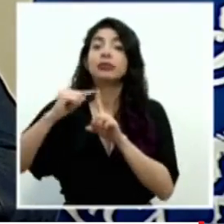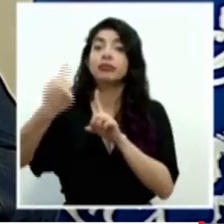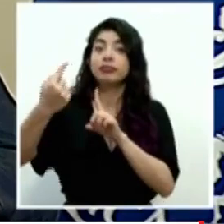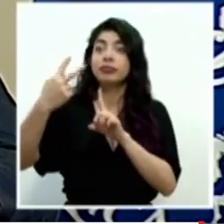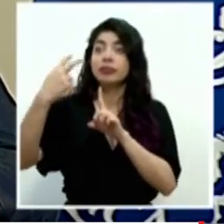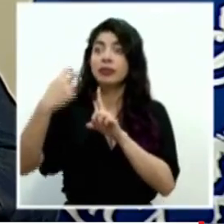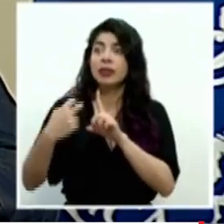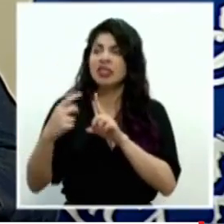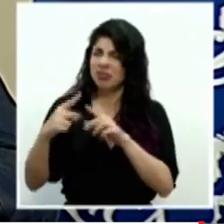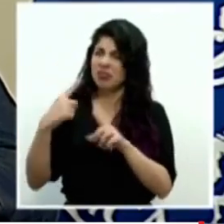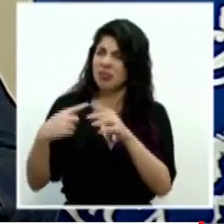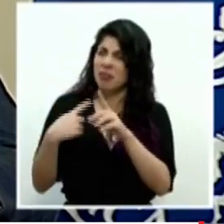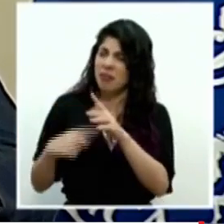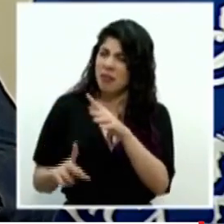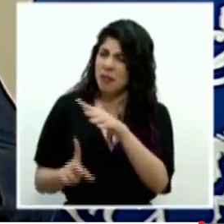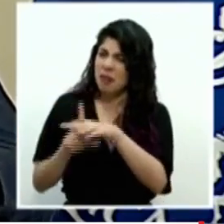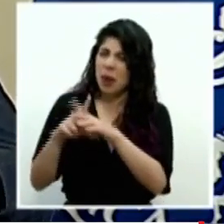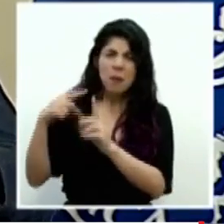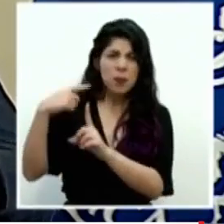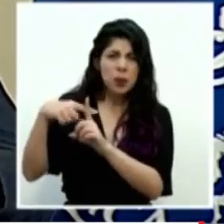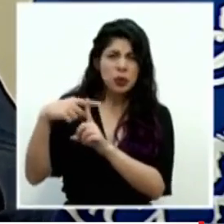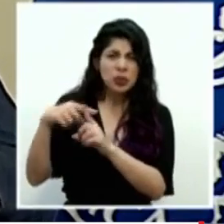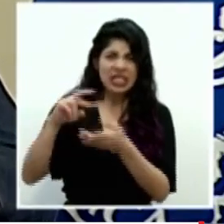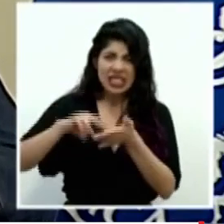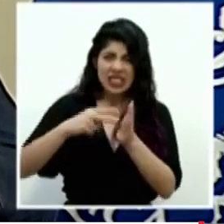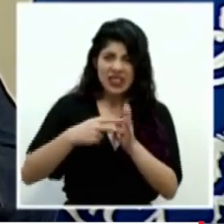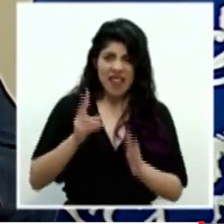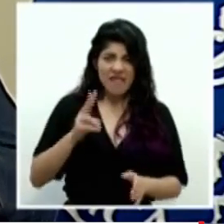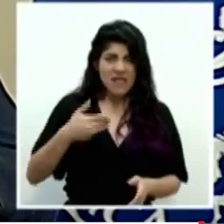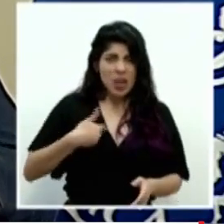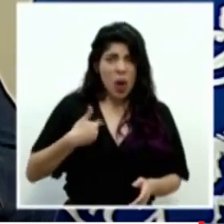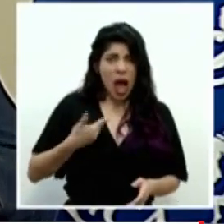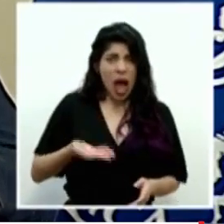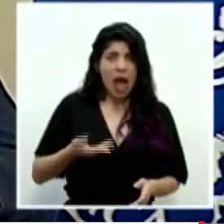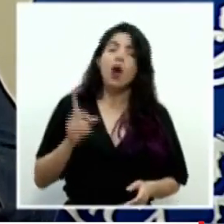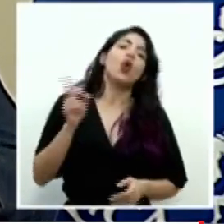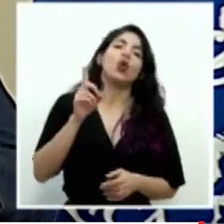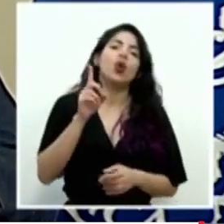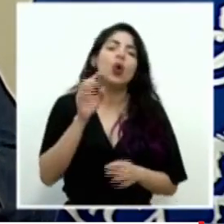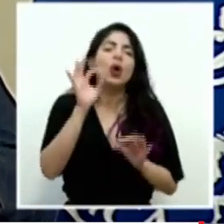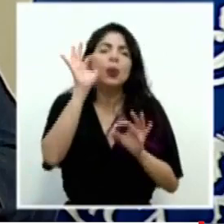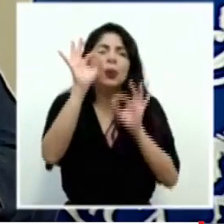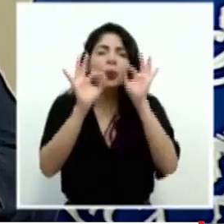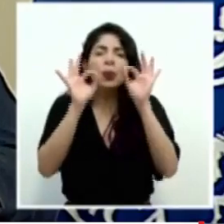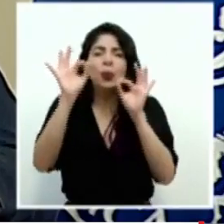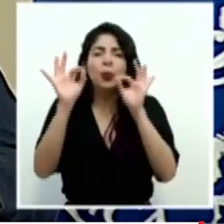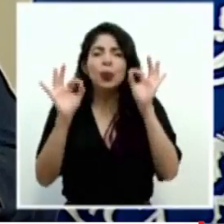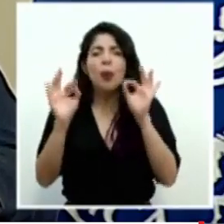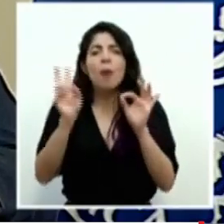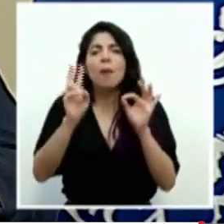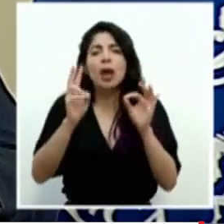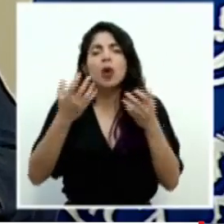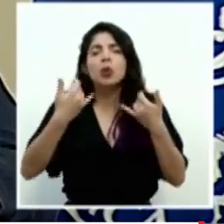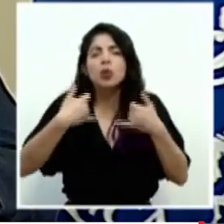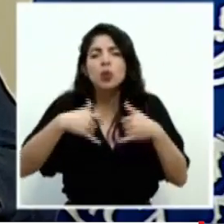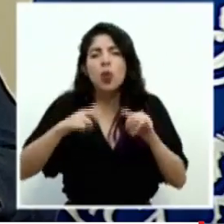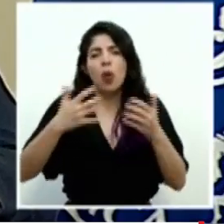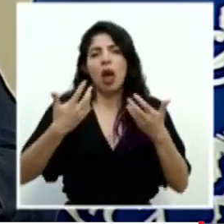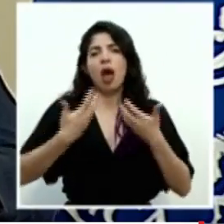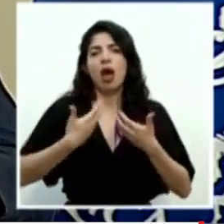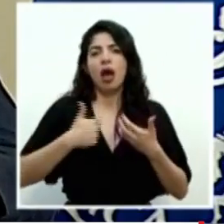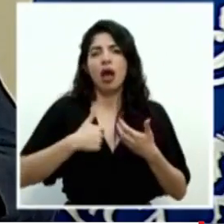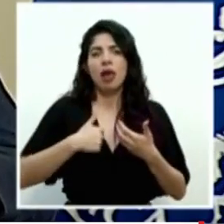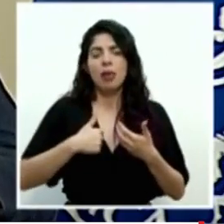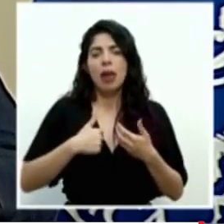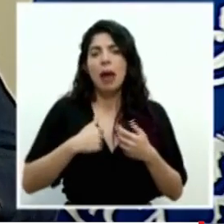a alguien, sale positivo, pero en realidad no es que está el virus reproduciéndose, sino que persiste la presencia de pequeños pedacitos del virus en las